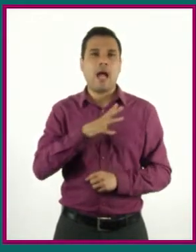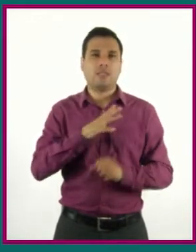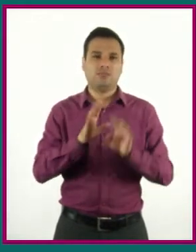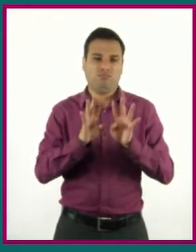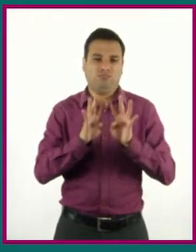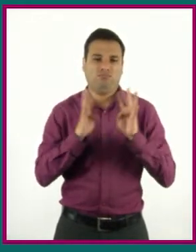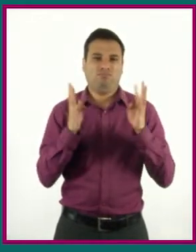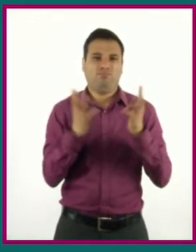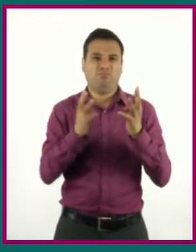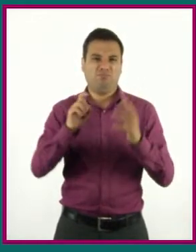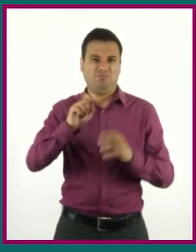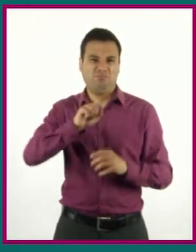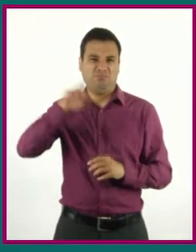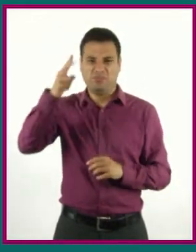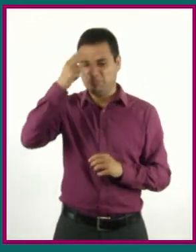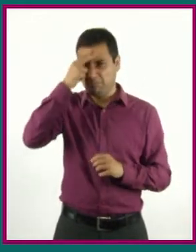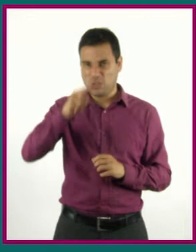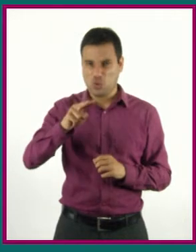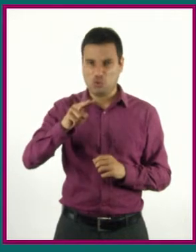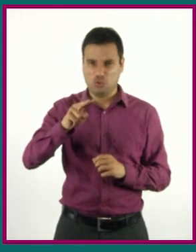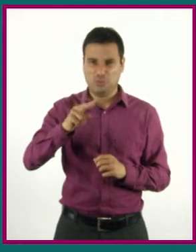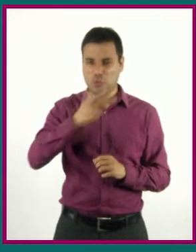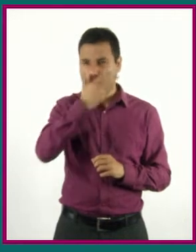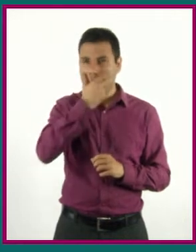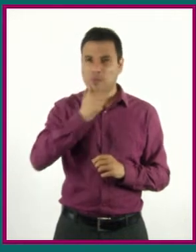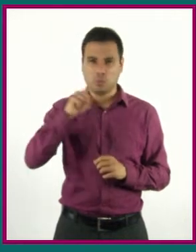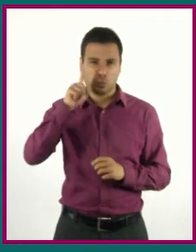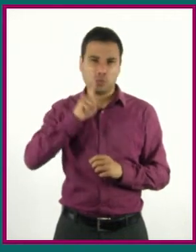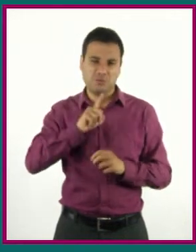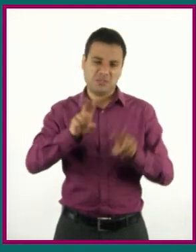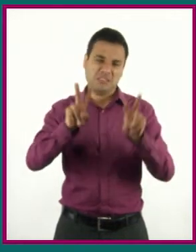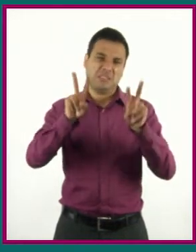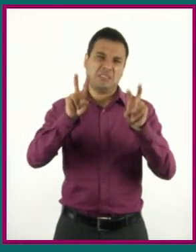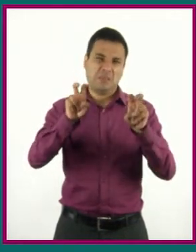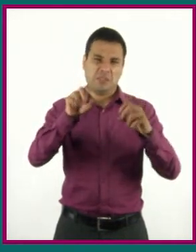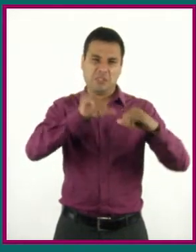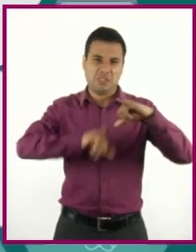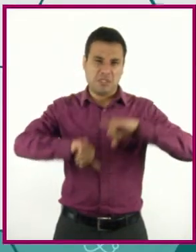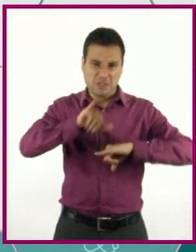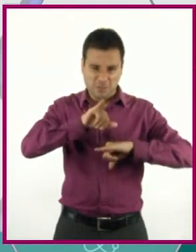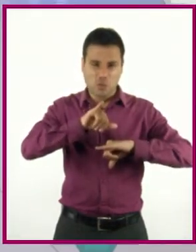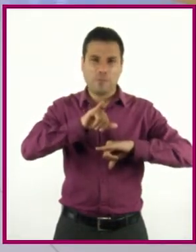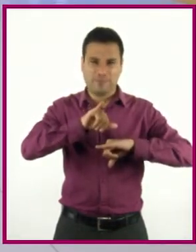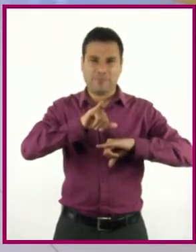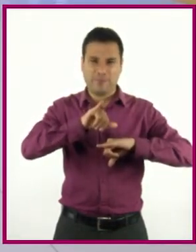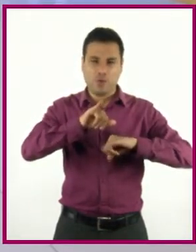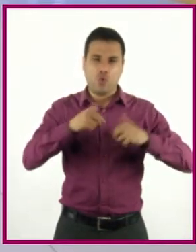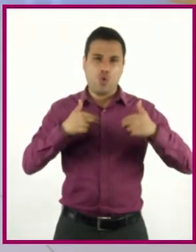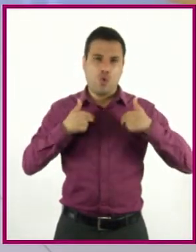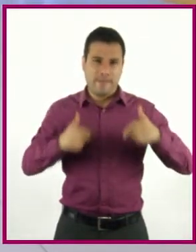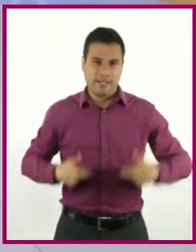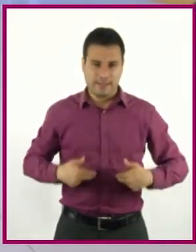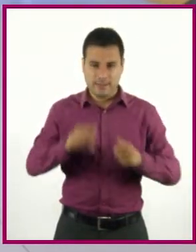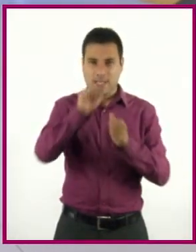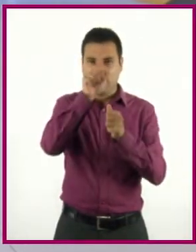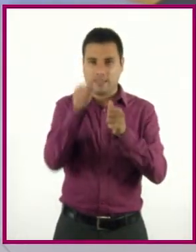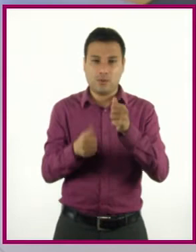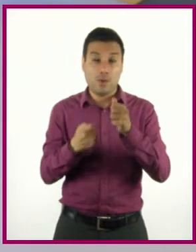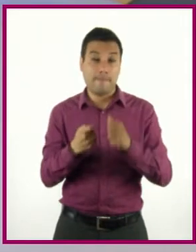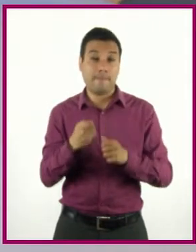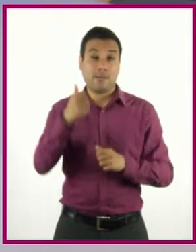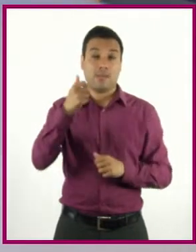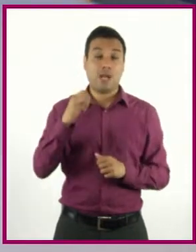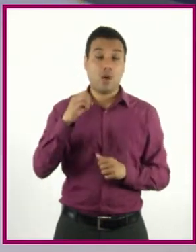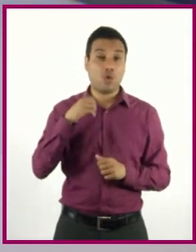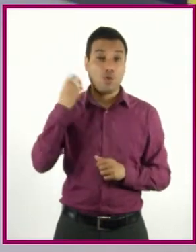destacadas mexicanas y mexicanos en el ámbito científico, artístico y humanista. La primera conferencia que impartió